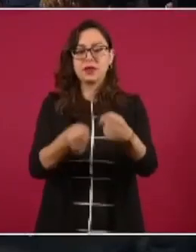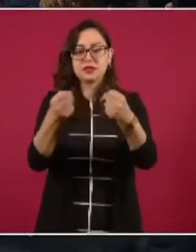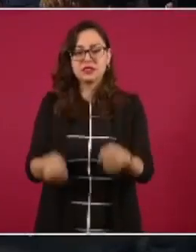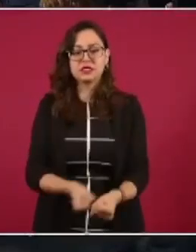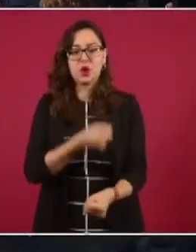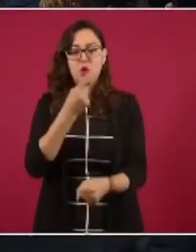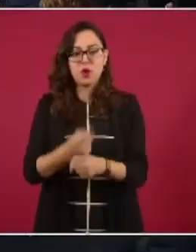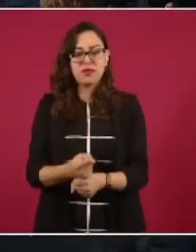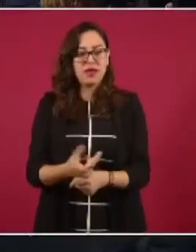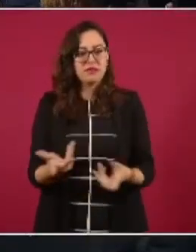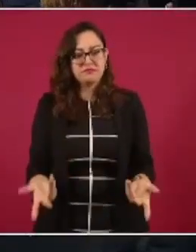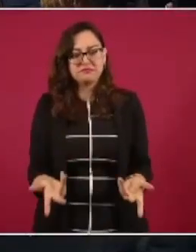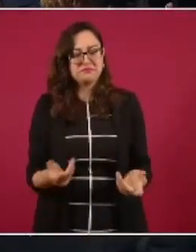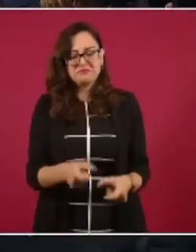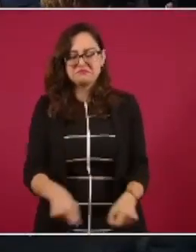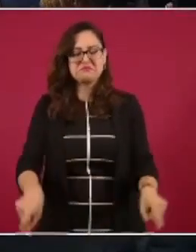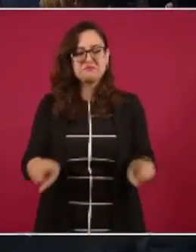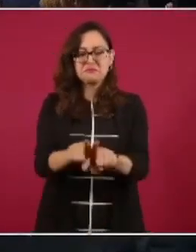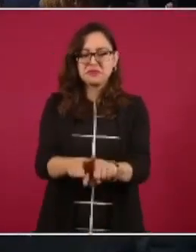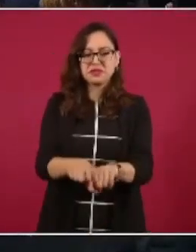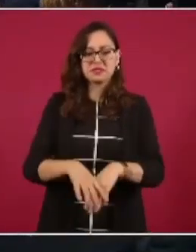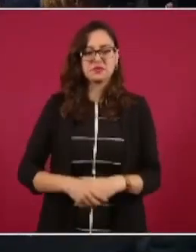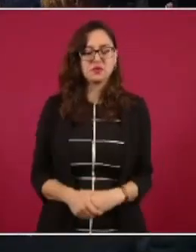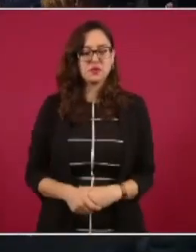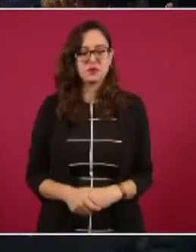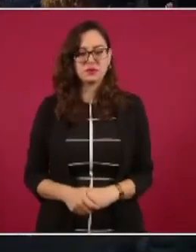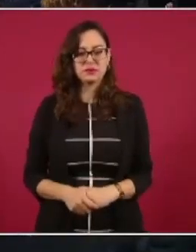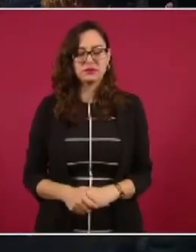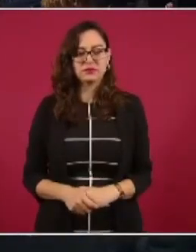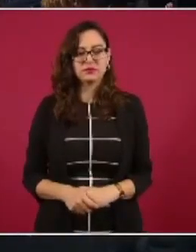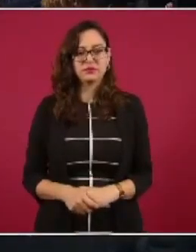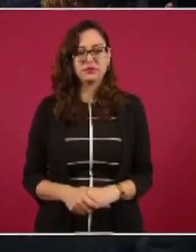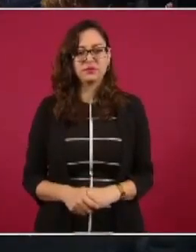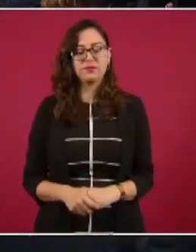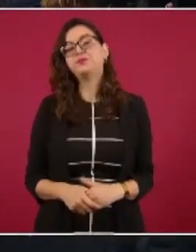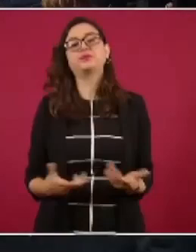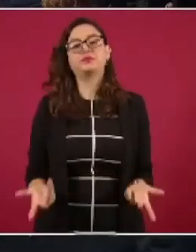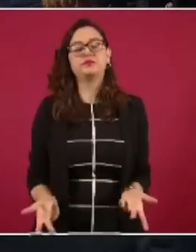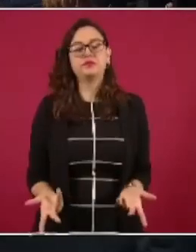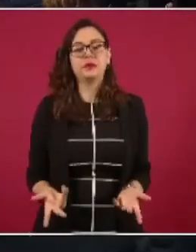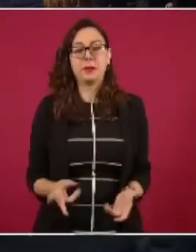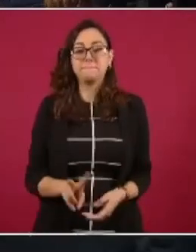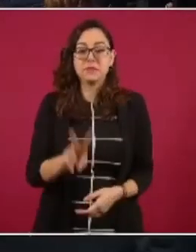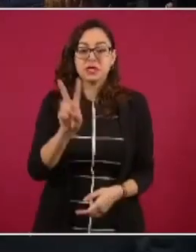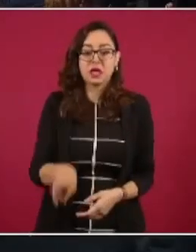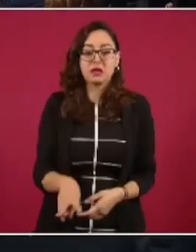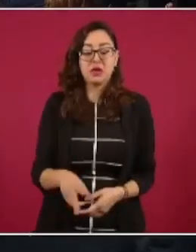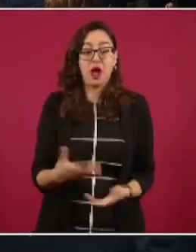¿por qué no pones, si te envió Carlos, lo de deuda?